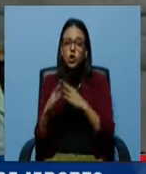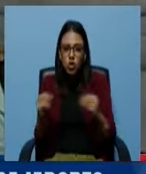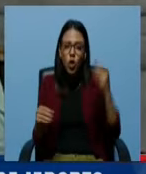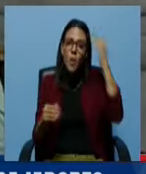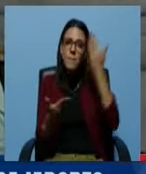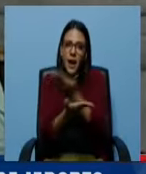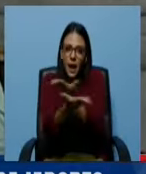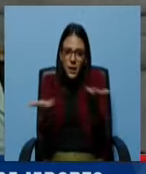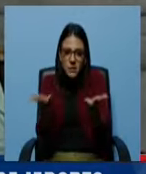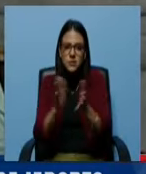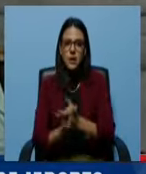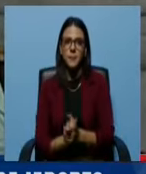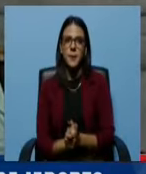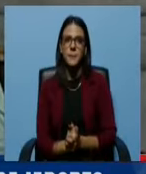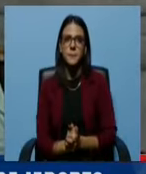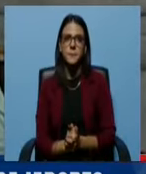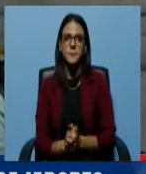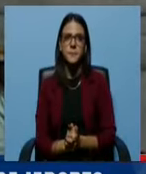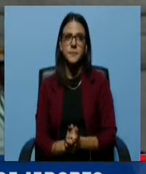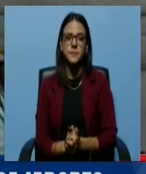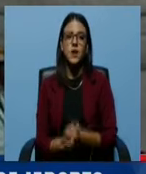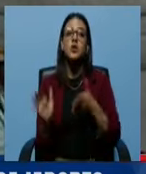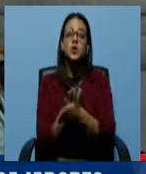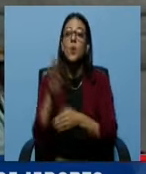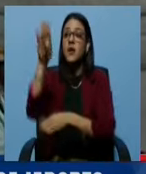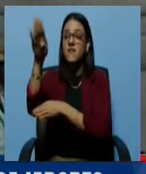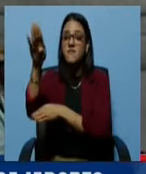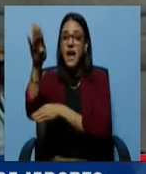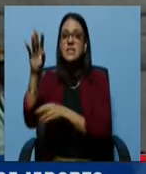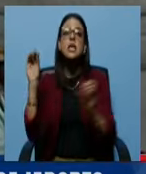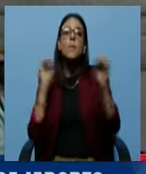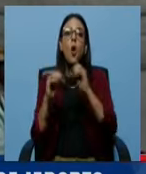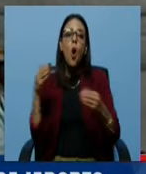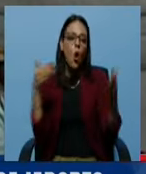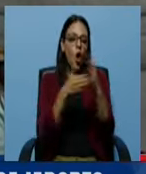MST, entre fascismo o pueblo.